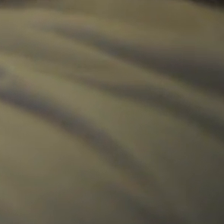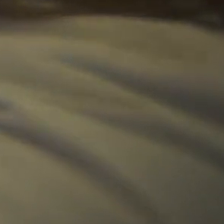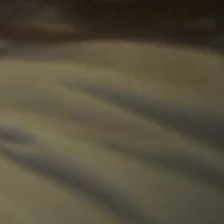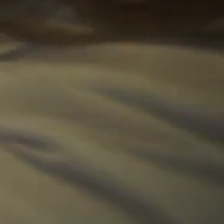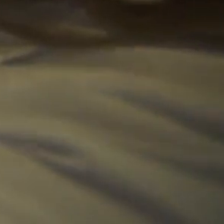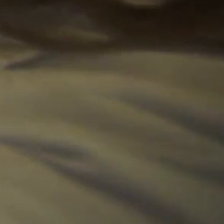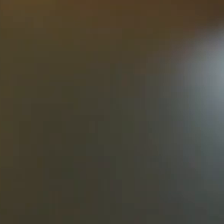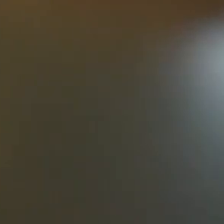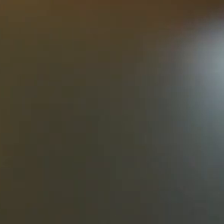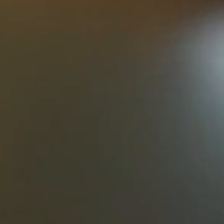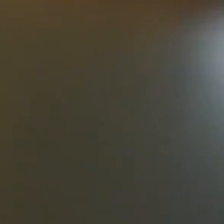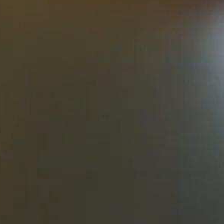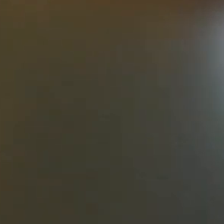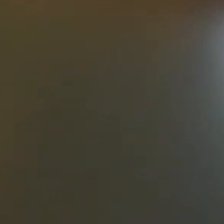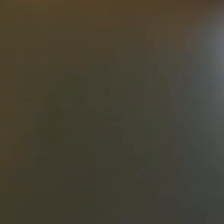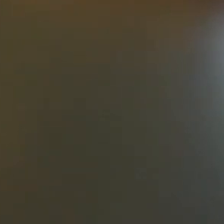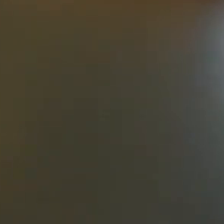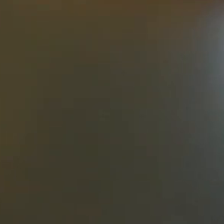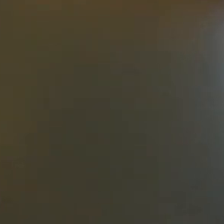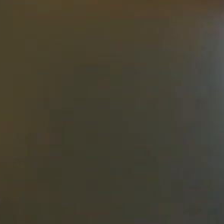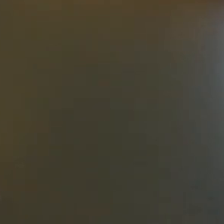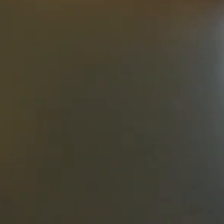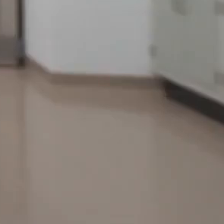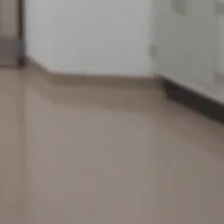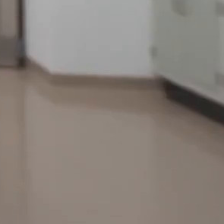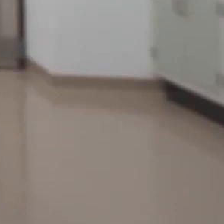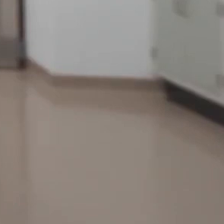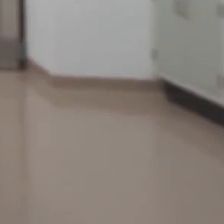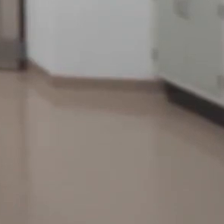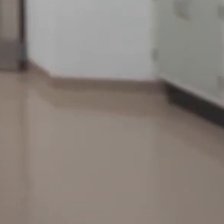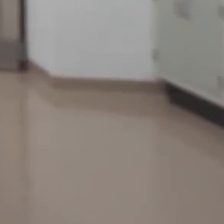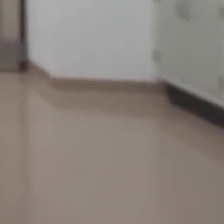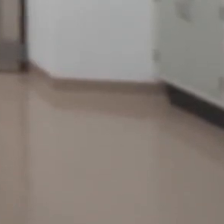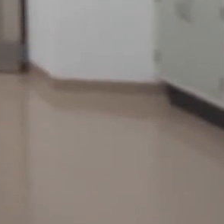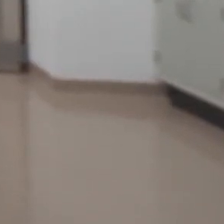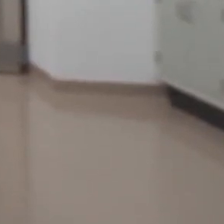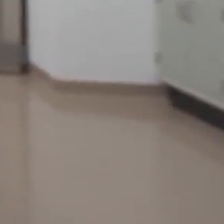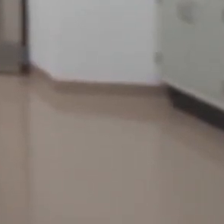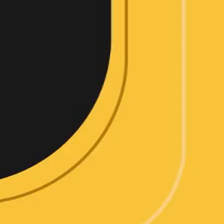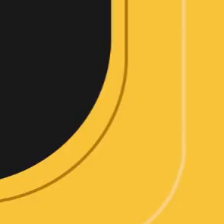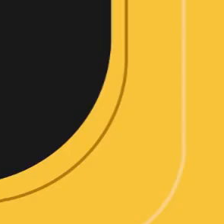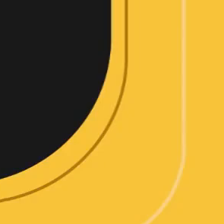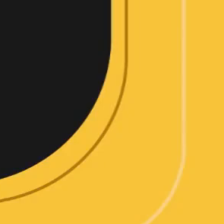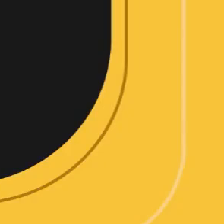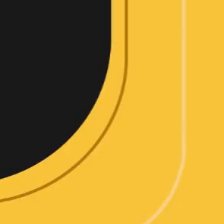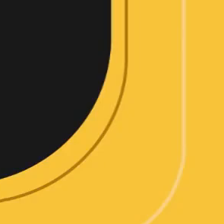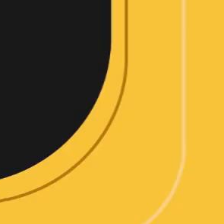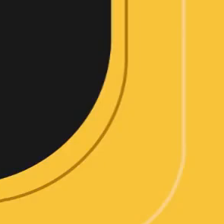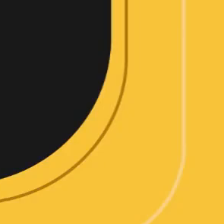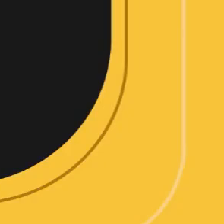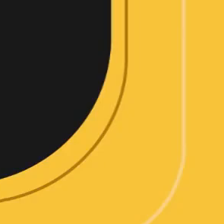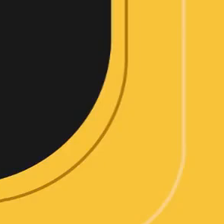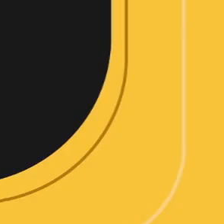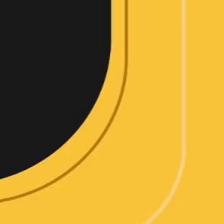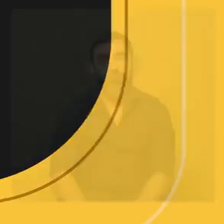Crece el interés de los uruguayos por la ciencia, la tecnología, la innovación y los emprendimientos. Según la última